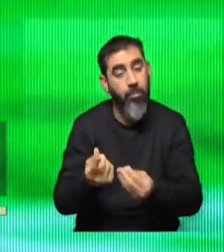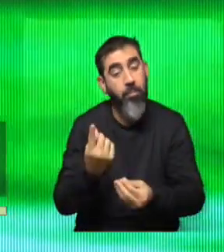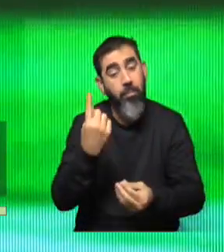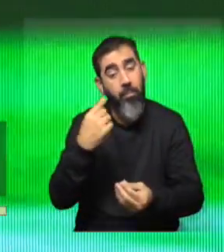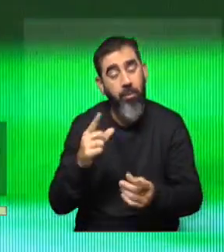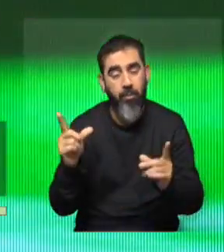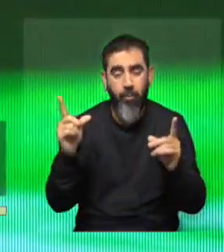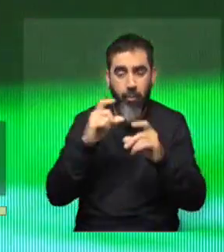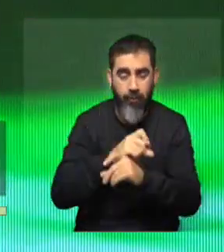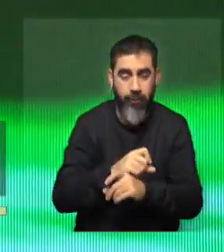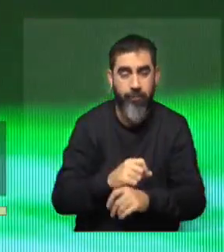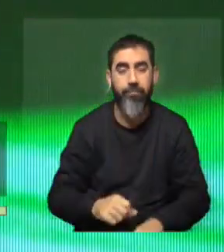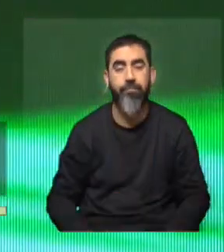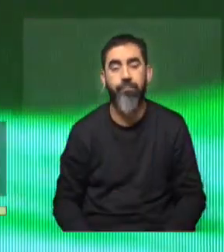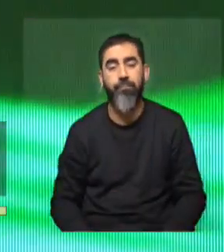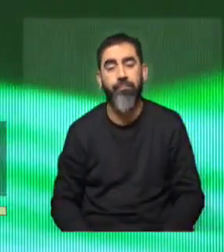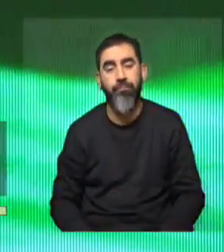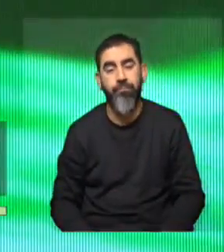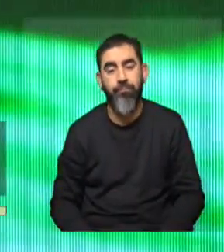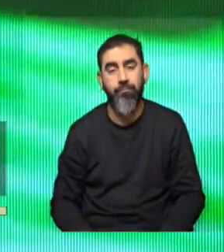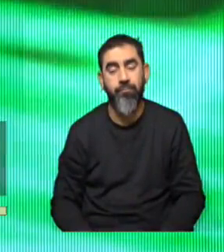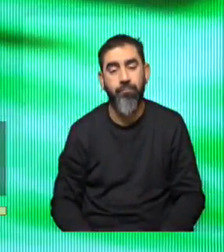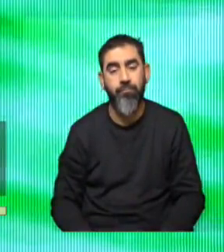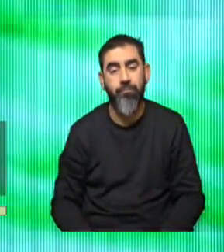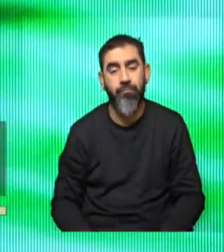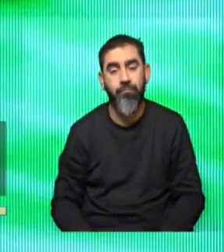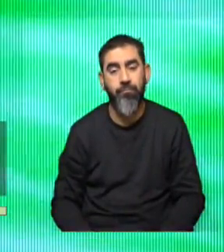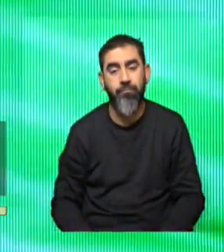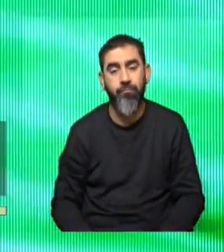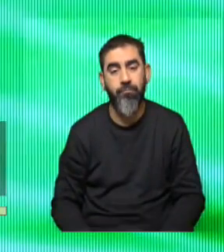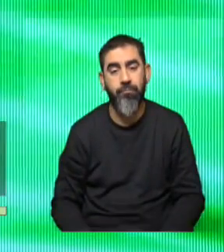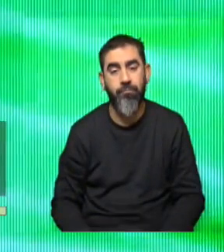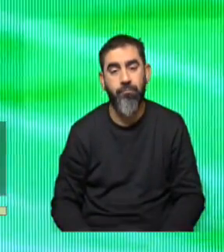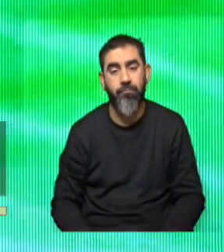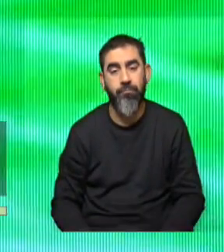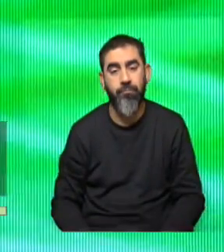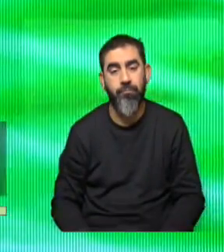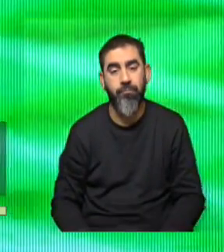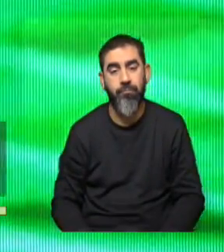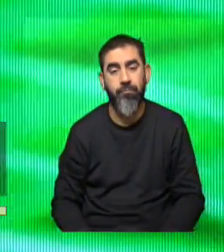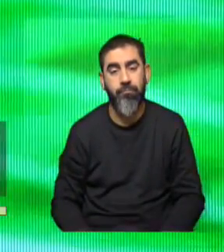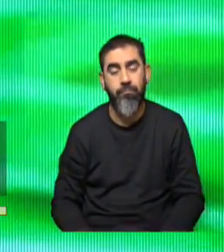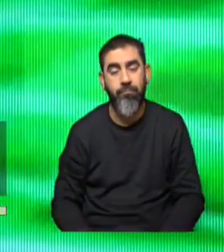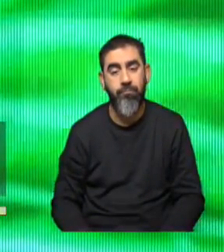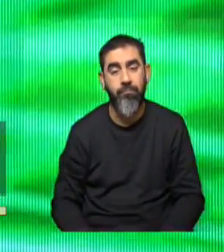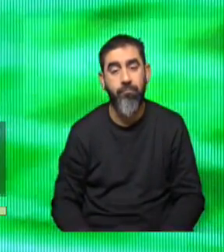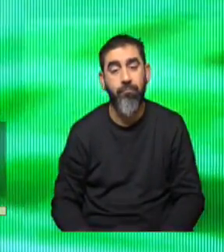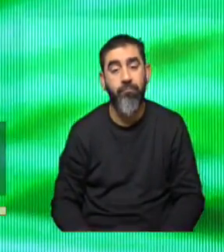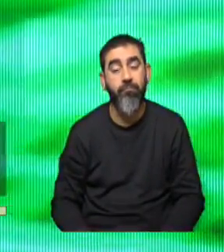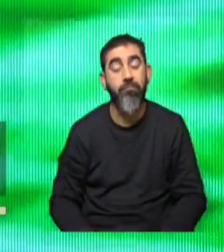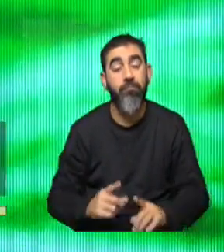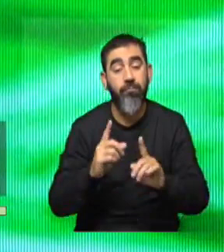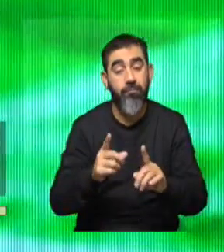este Porque además todo esto se da dentro de de un trabajo que se ha